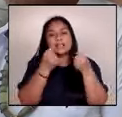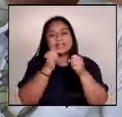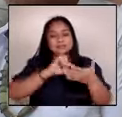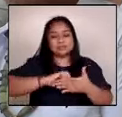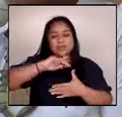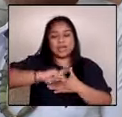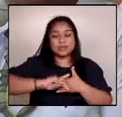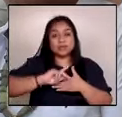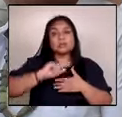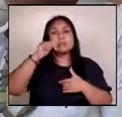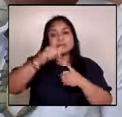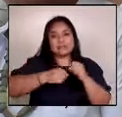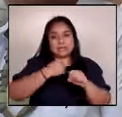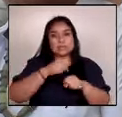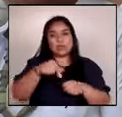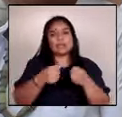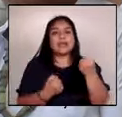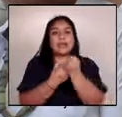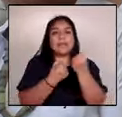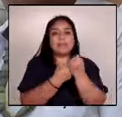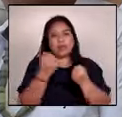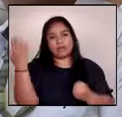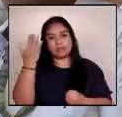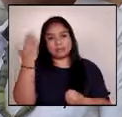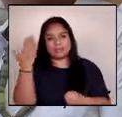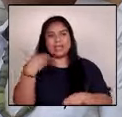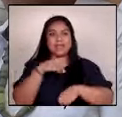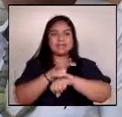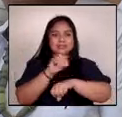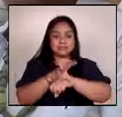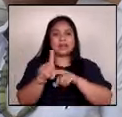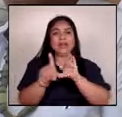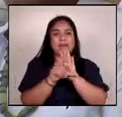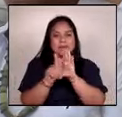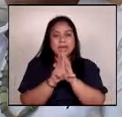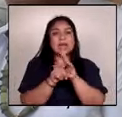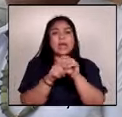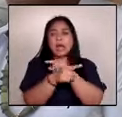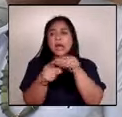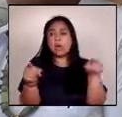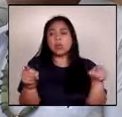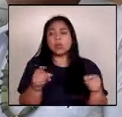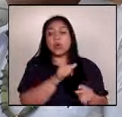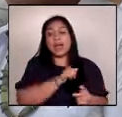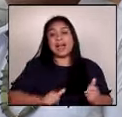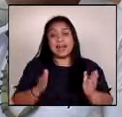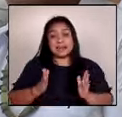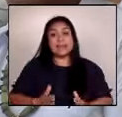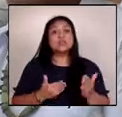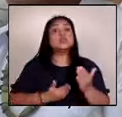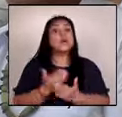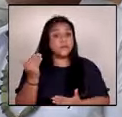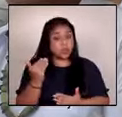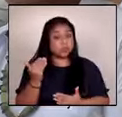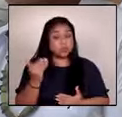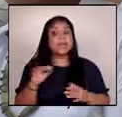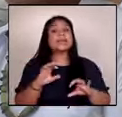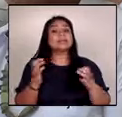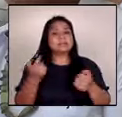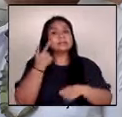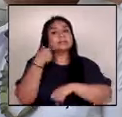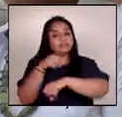también apoyándolos con capacitaciones y asesoría legal. Muchos de los alcaldes son alcaldes nuevos, entonces necesitan